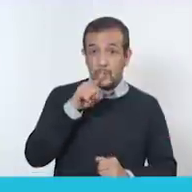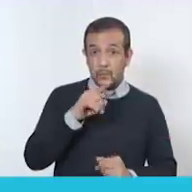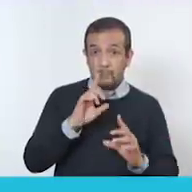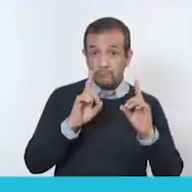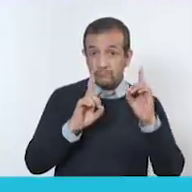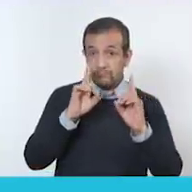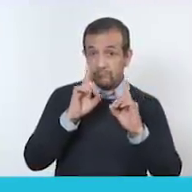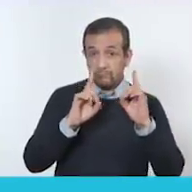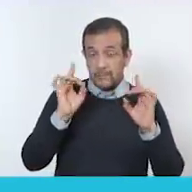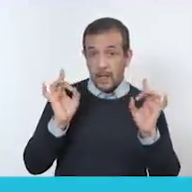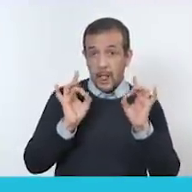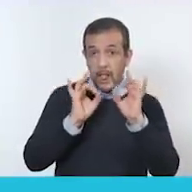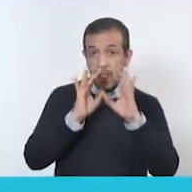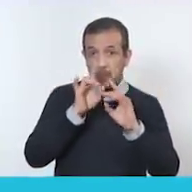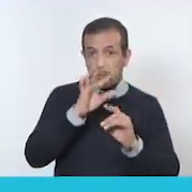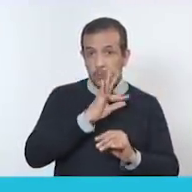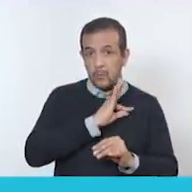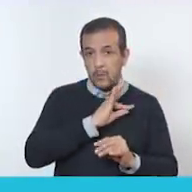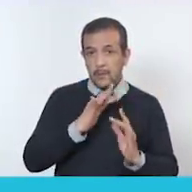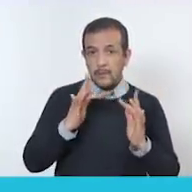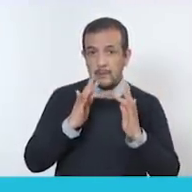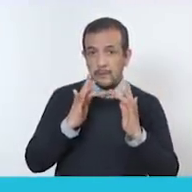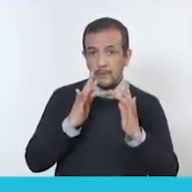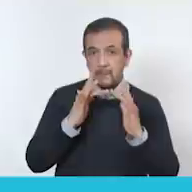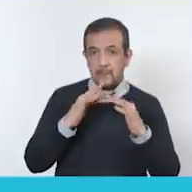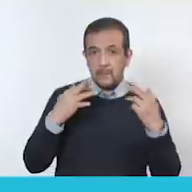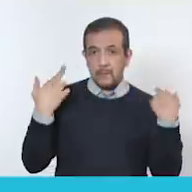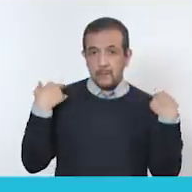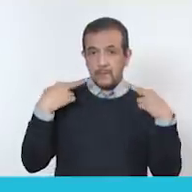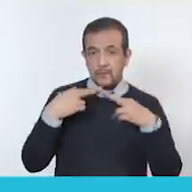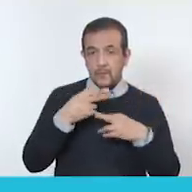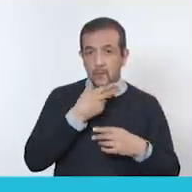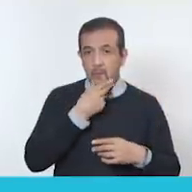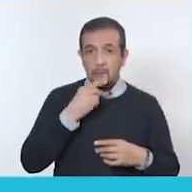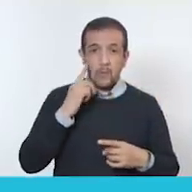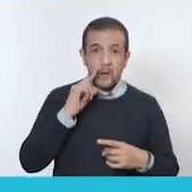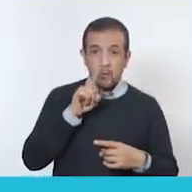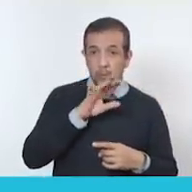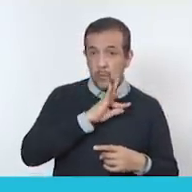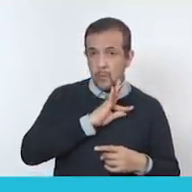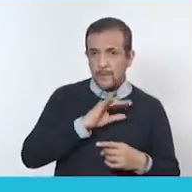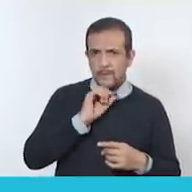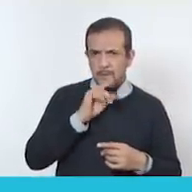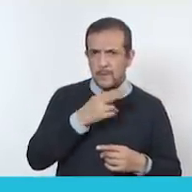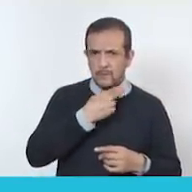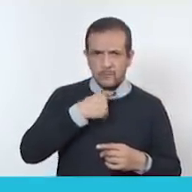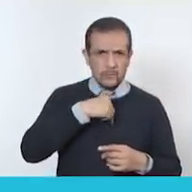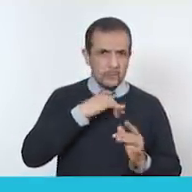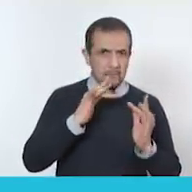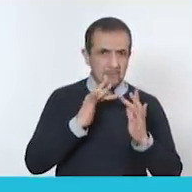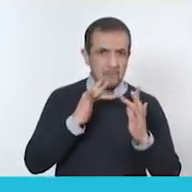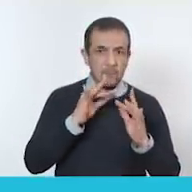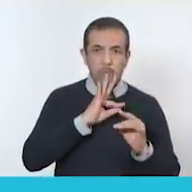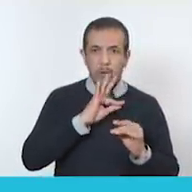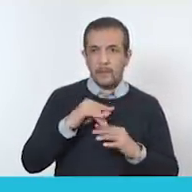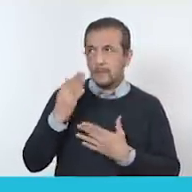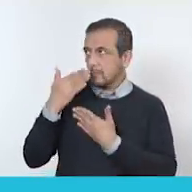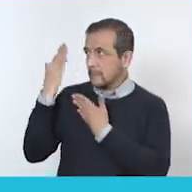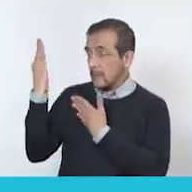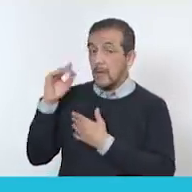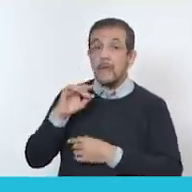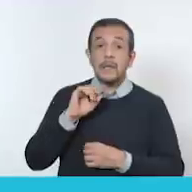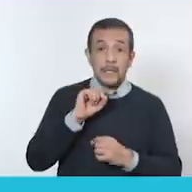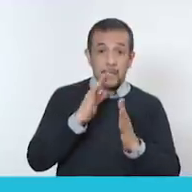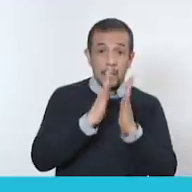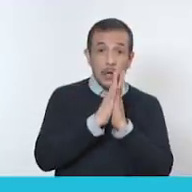Si tienes alguna duda, comunícate con tu maestra o maestro. O si lo prefieres, contáctanos. También